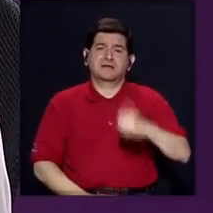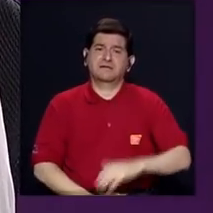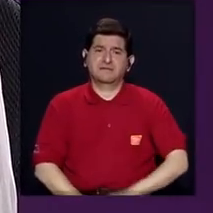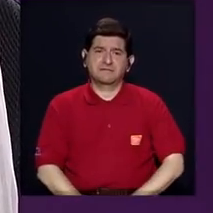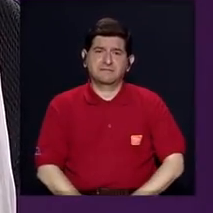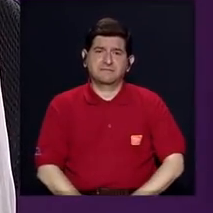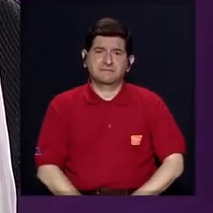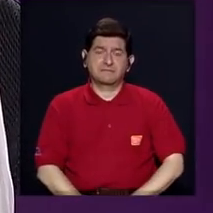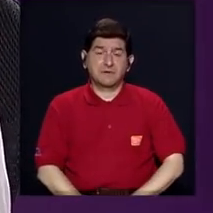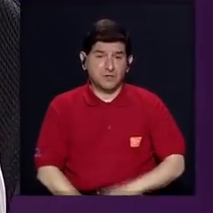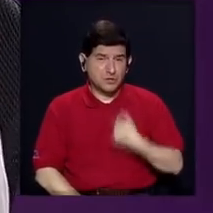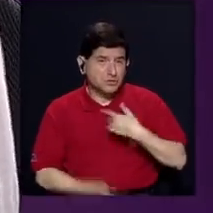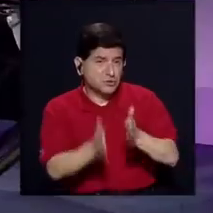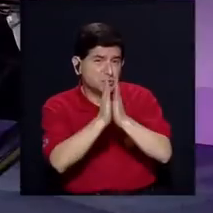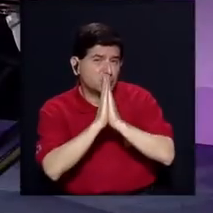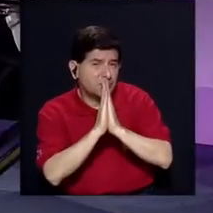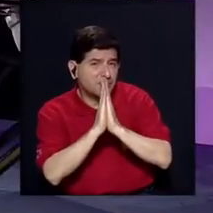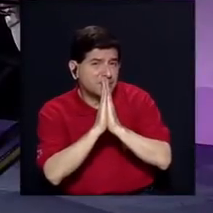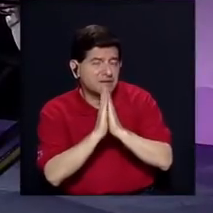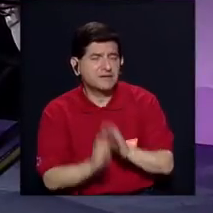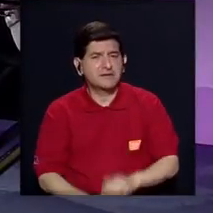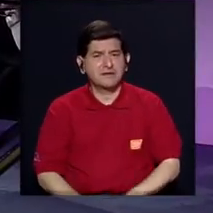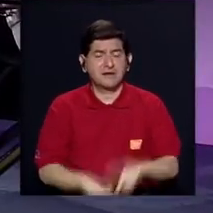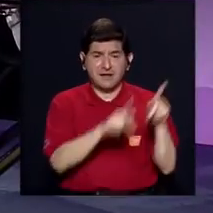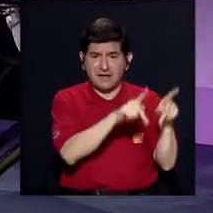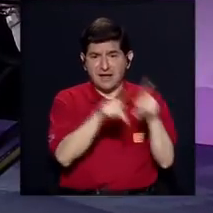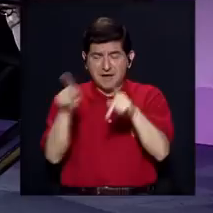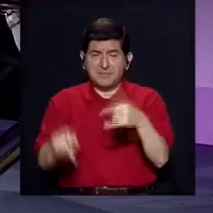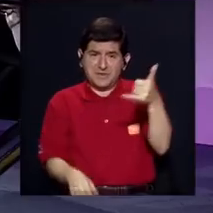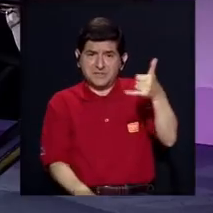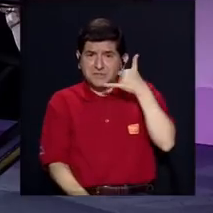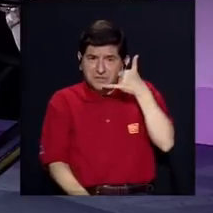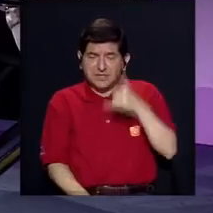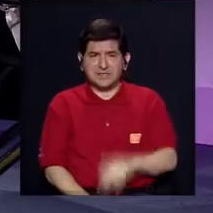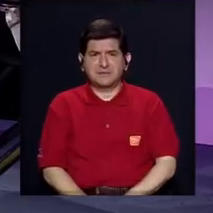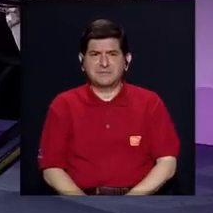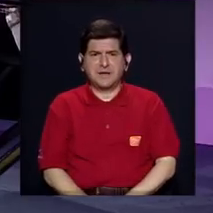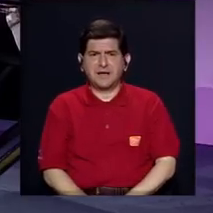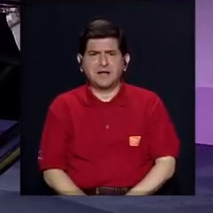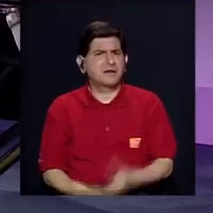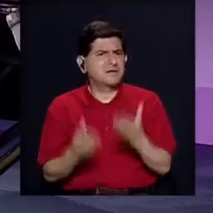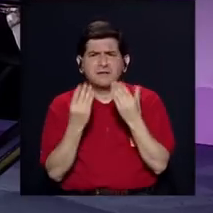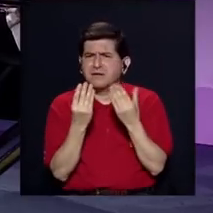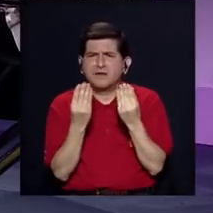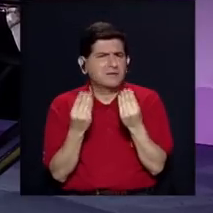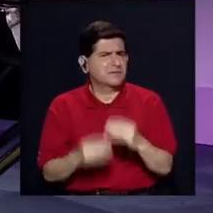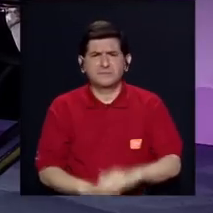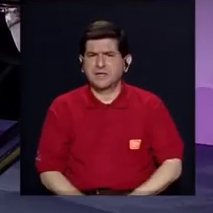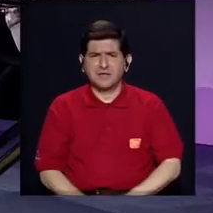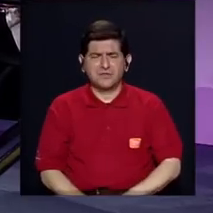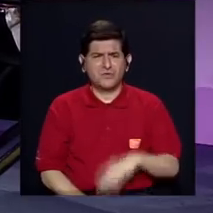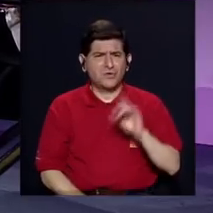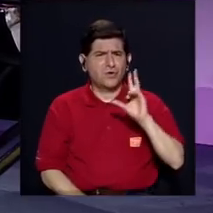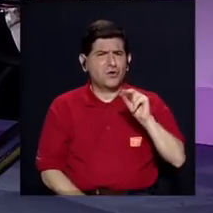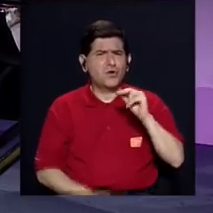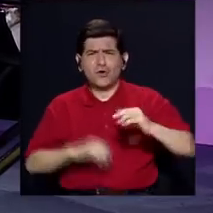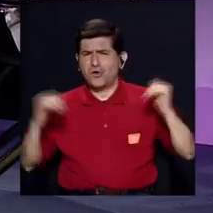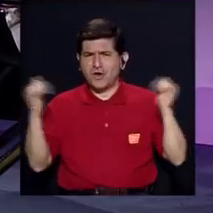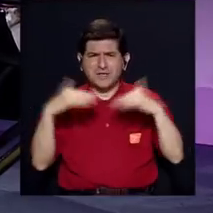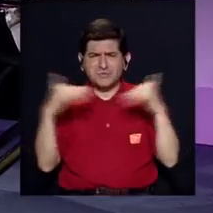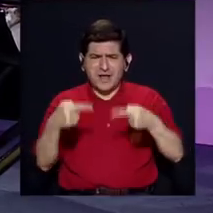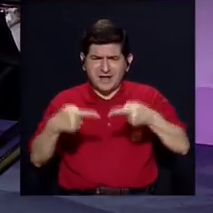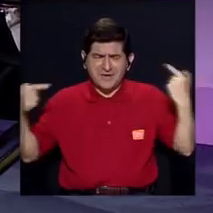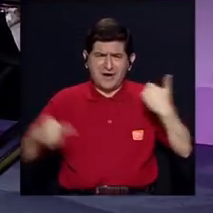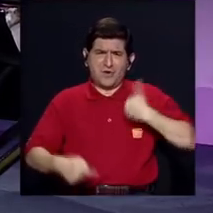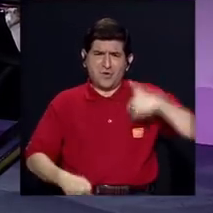yo les pediría a las personas que han llamado que no tengan temor esta no es una cruzada contra los